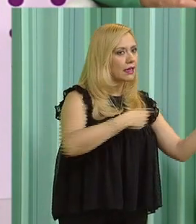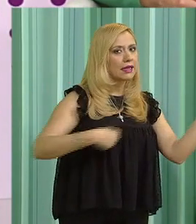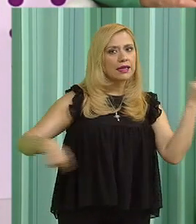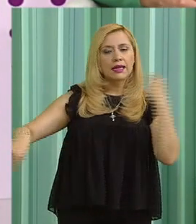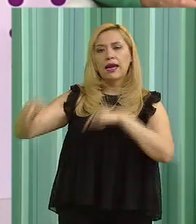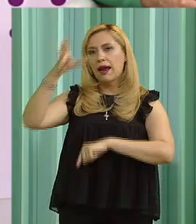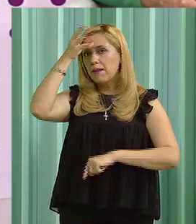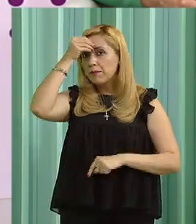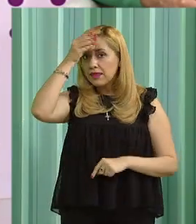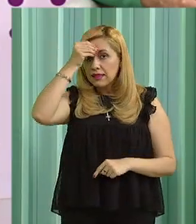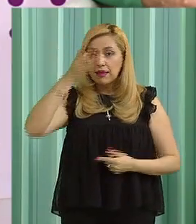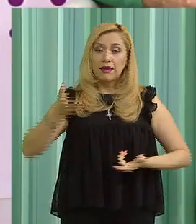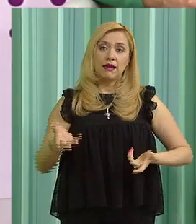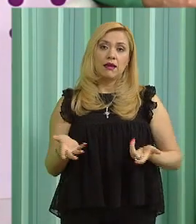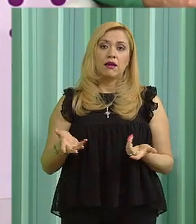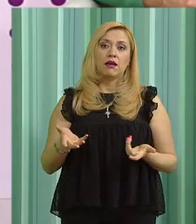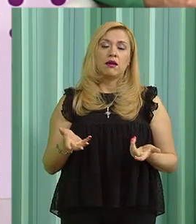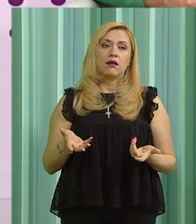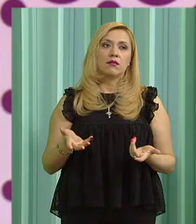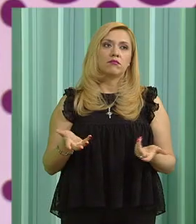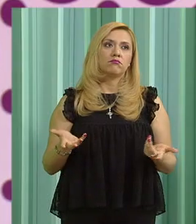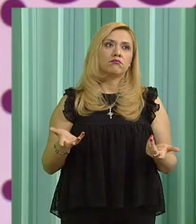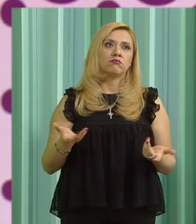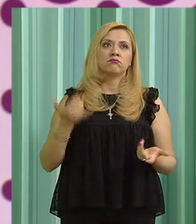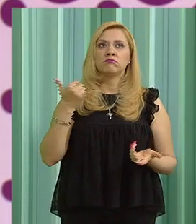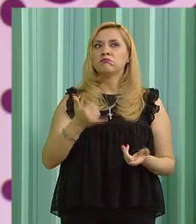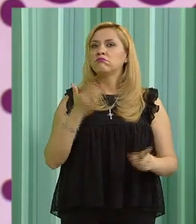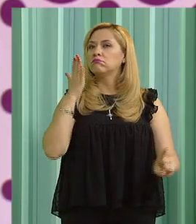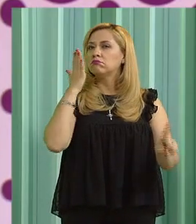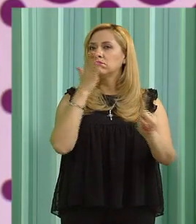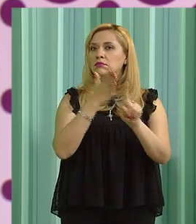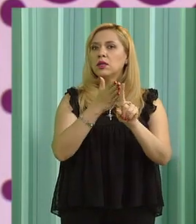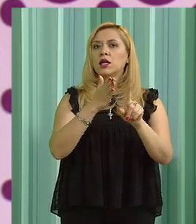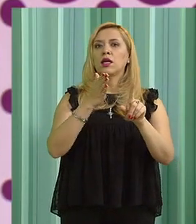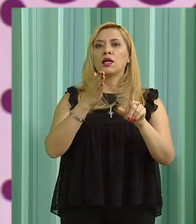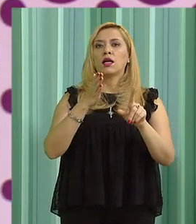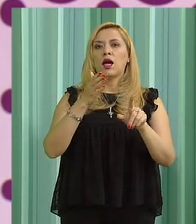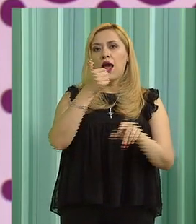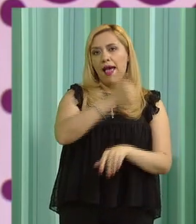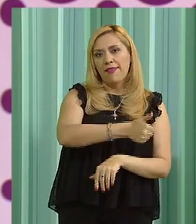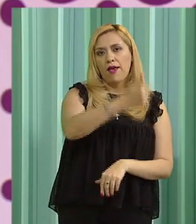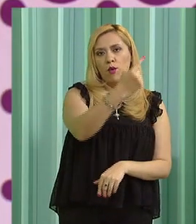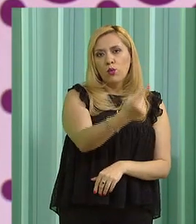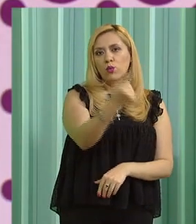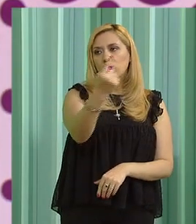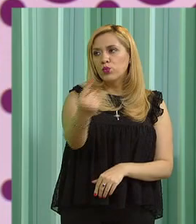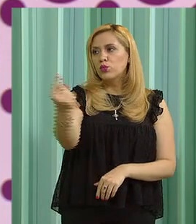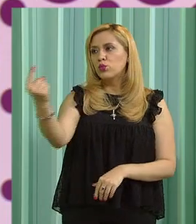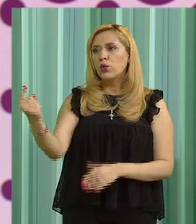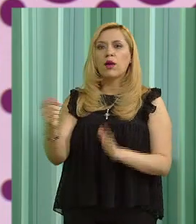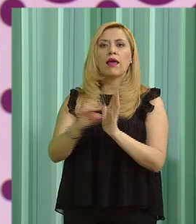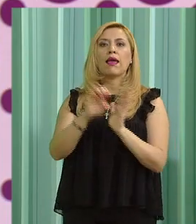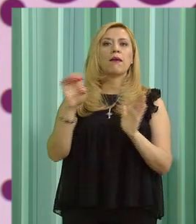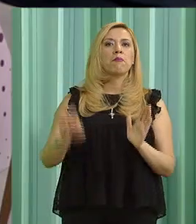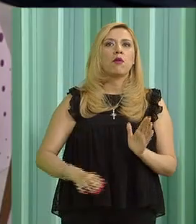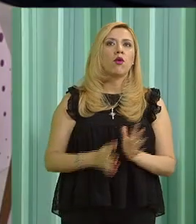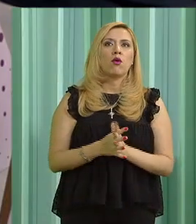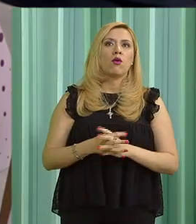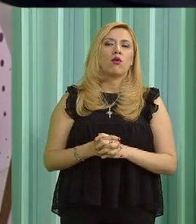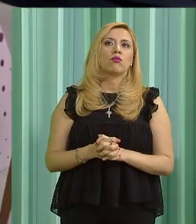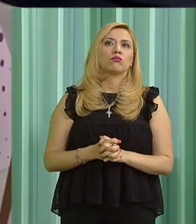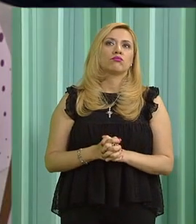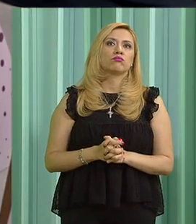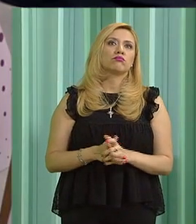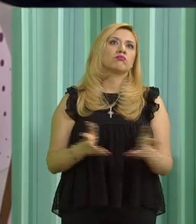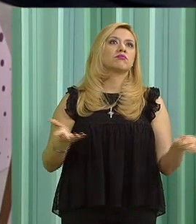¿no? Teniendo acciones muy, muy concretas, individuales, como por ejemplo tratar de estar en contacto